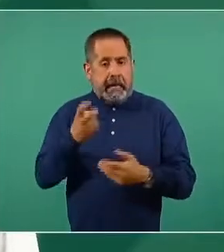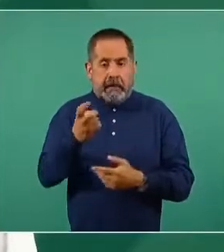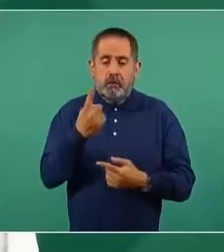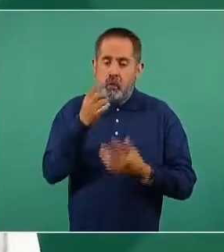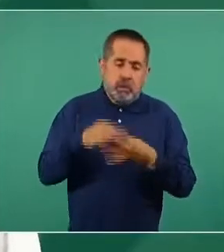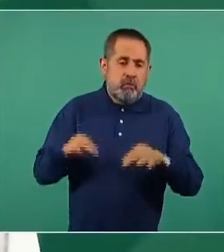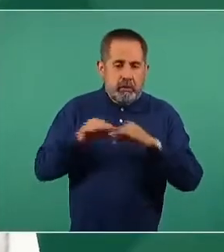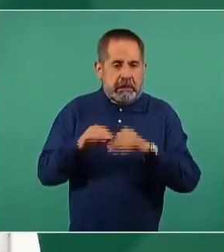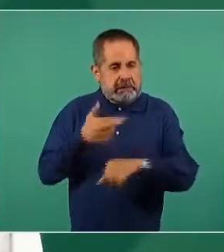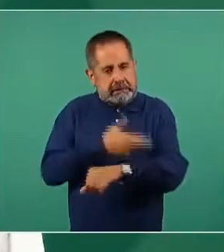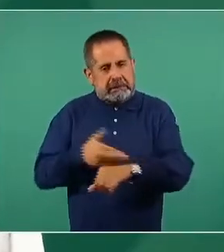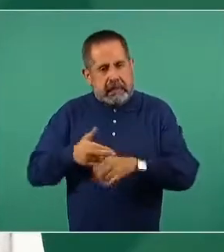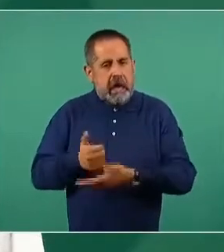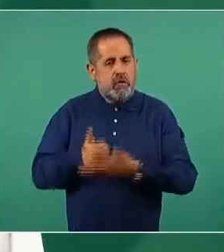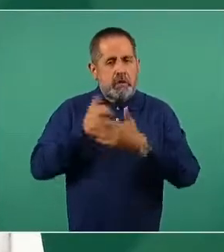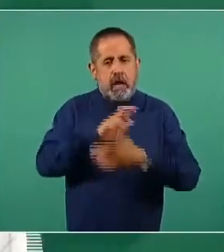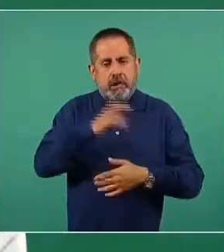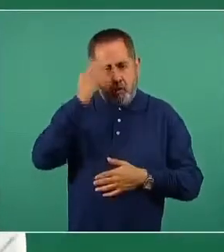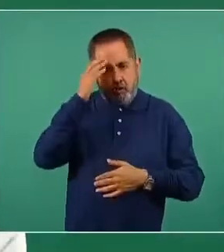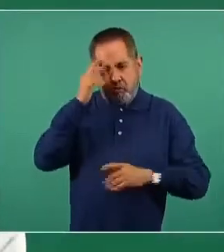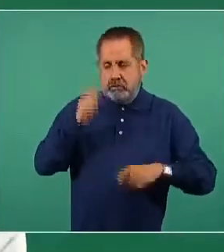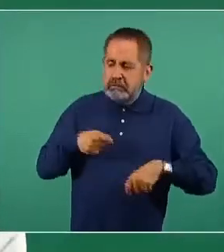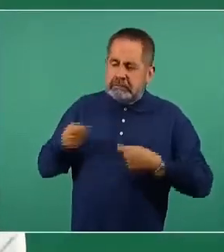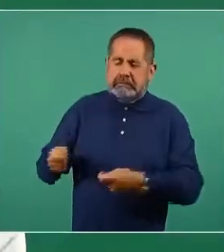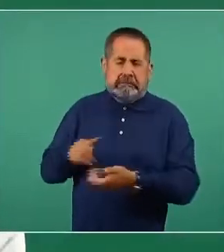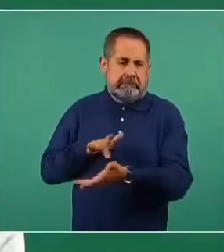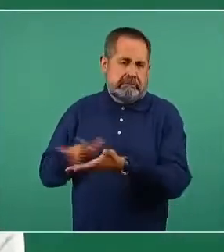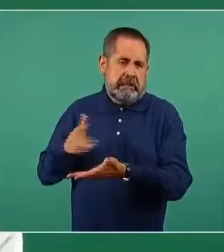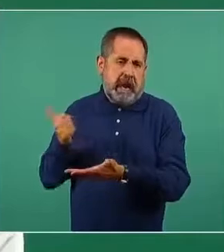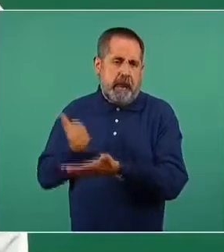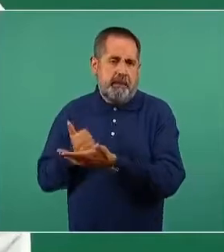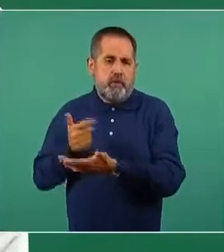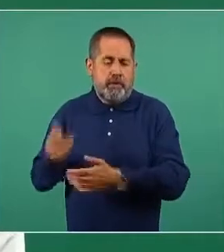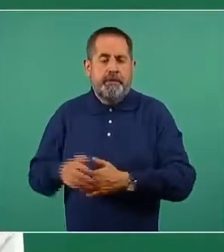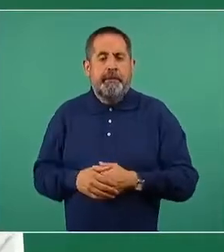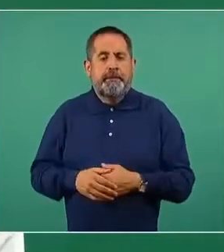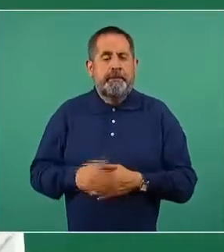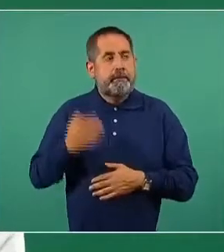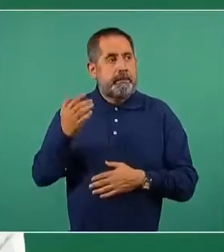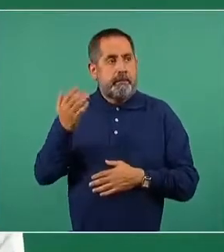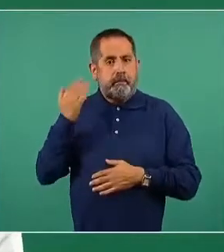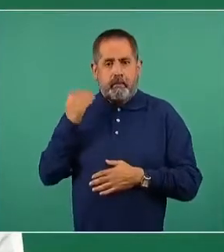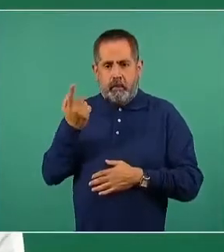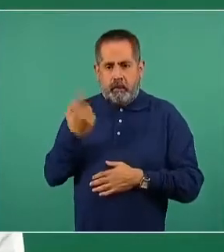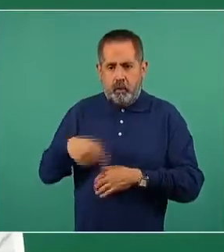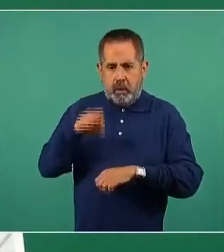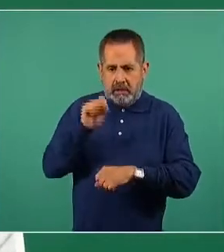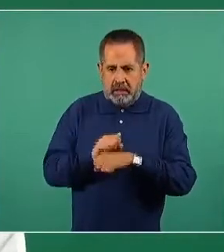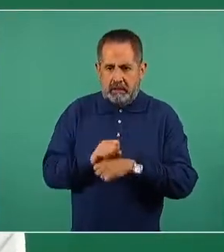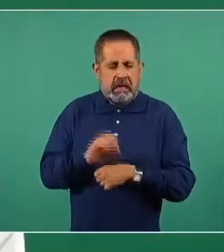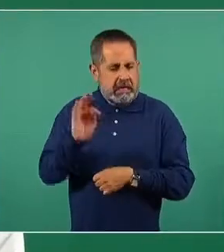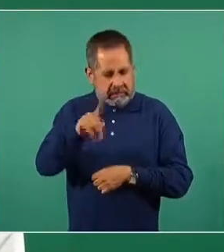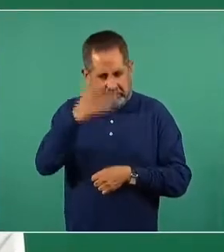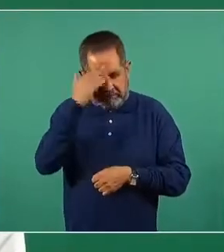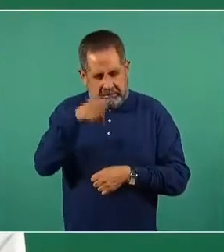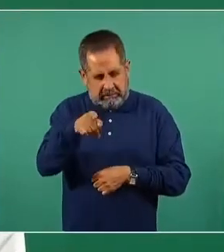mecanismos articuladores del reconocimiento de estas necesidades. La semana pasada, seguramente tomaron